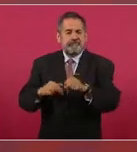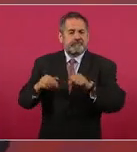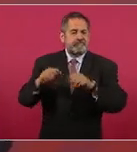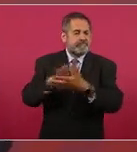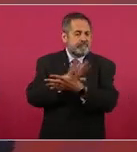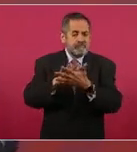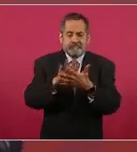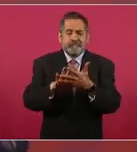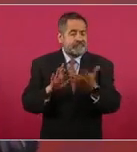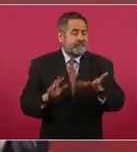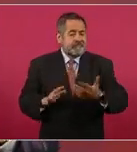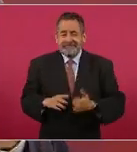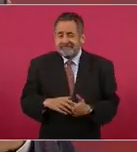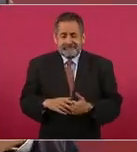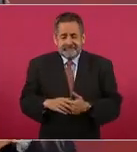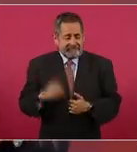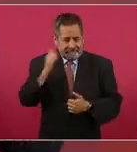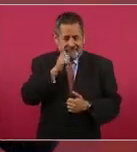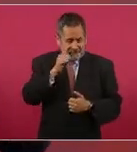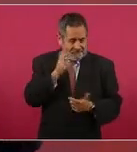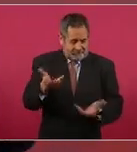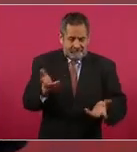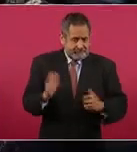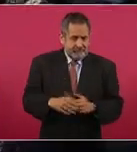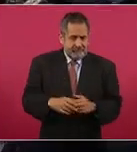Y cuando